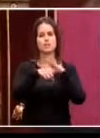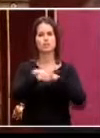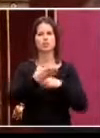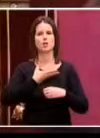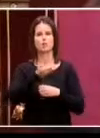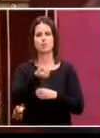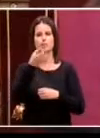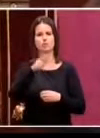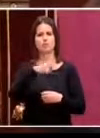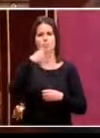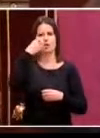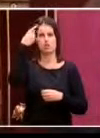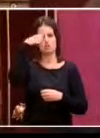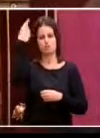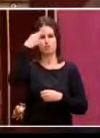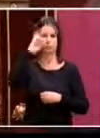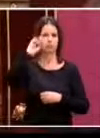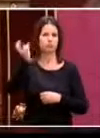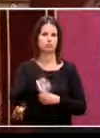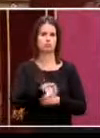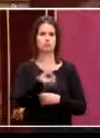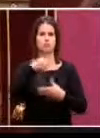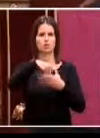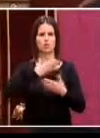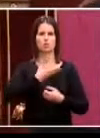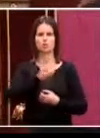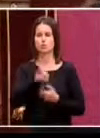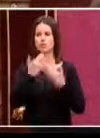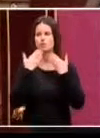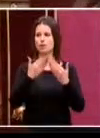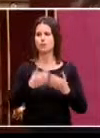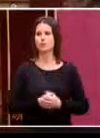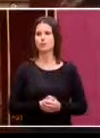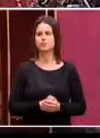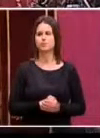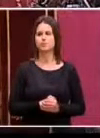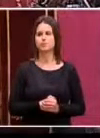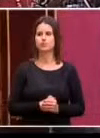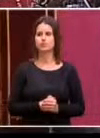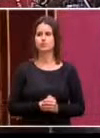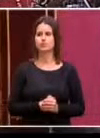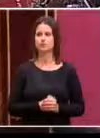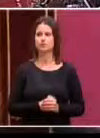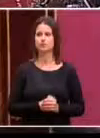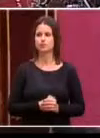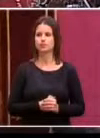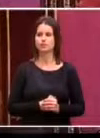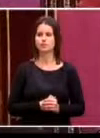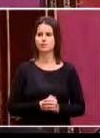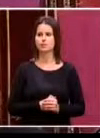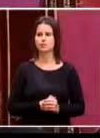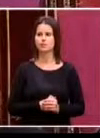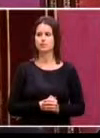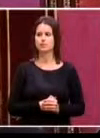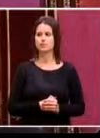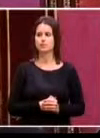del ayuntamiento y actividades que realizamos en el consistorio. Gracias. Gracias, señora Sánchez